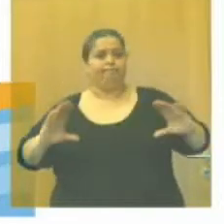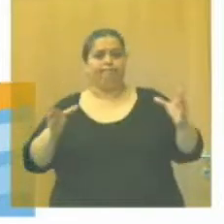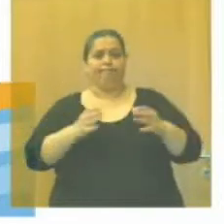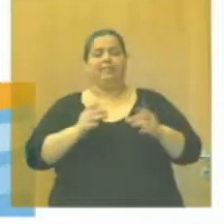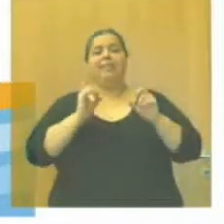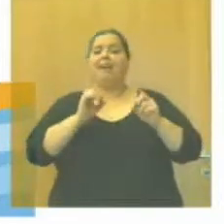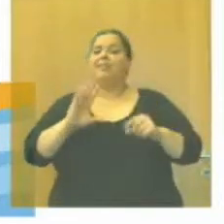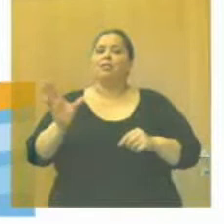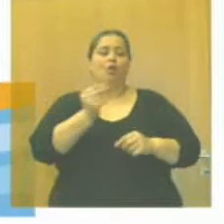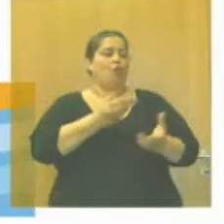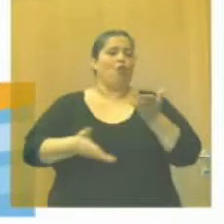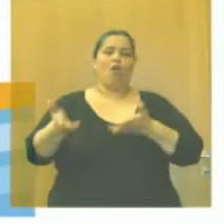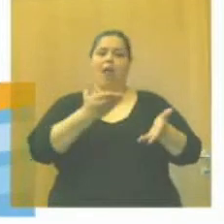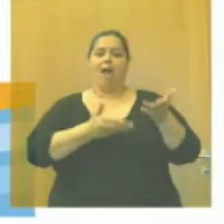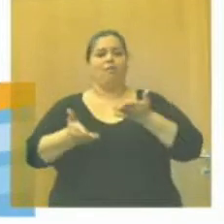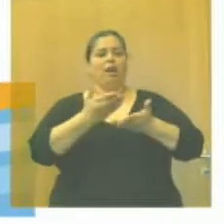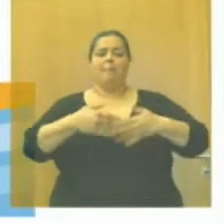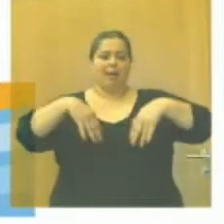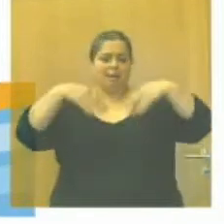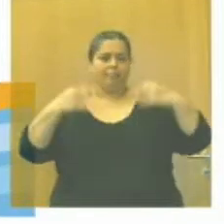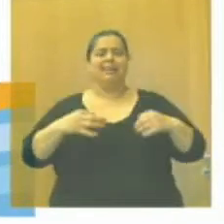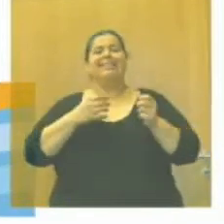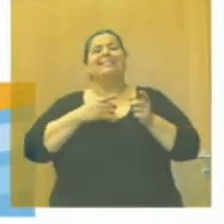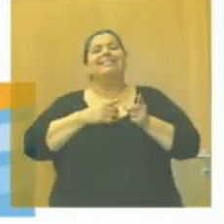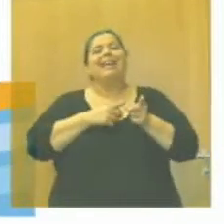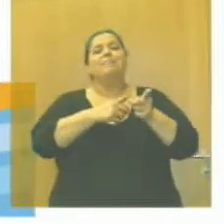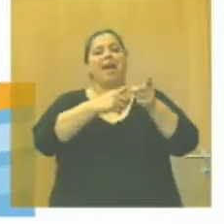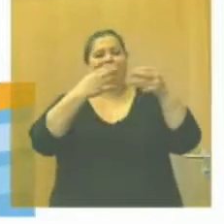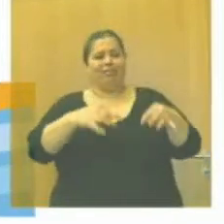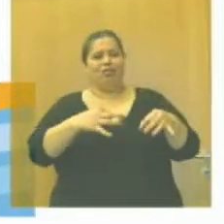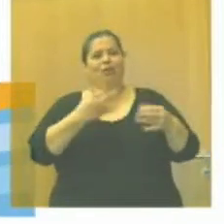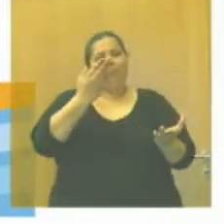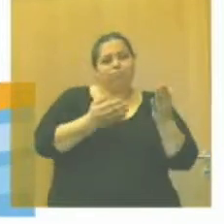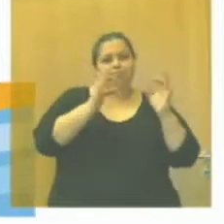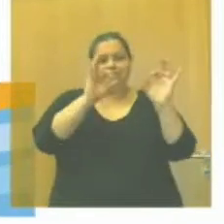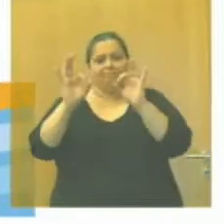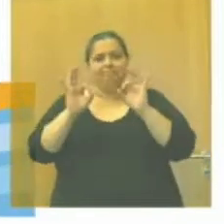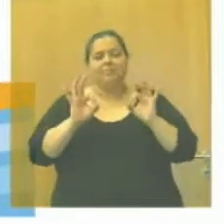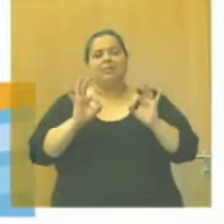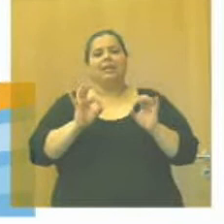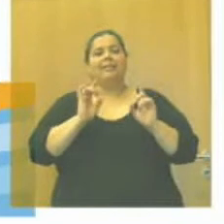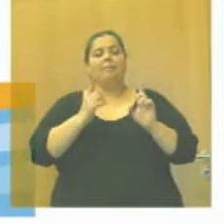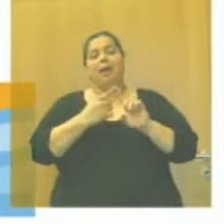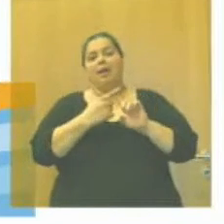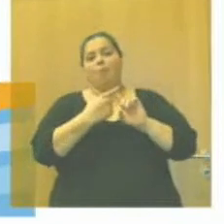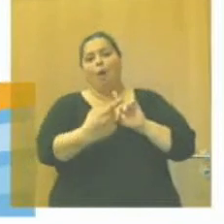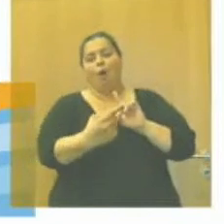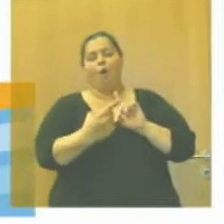tienen que colaborar para poder asegurar que hay un seguimiento y también una longitud,